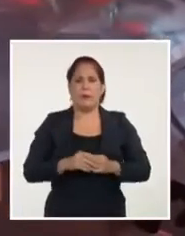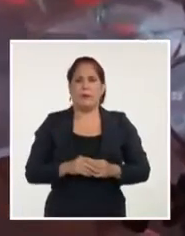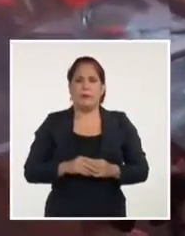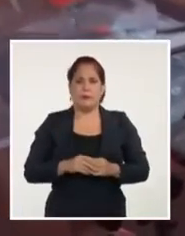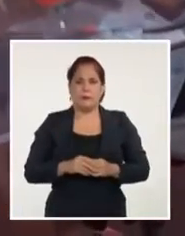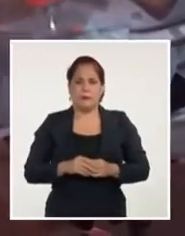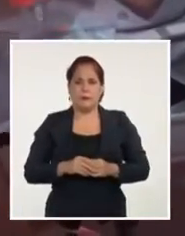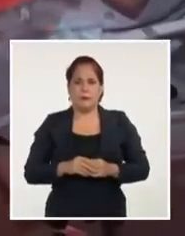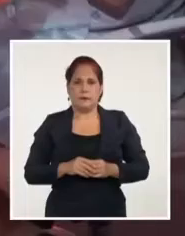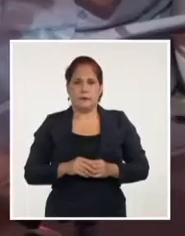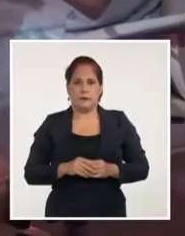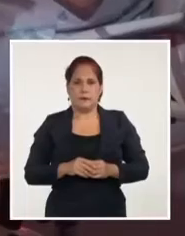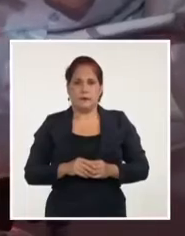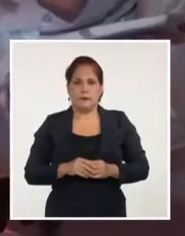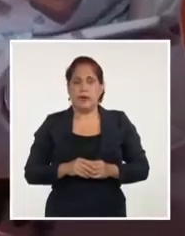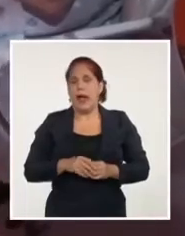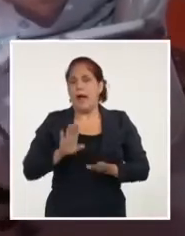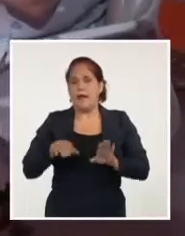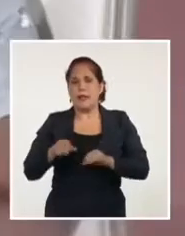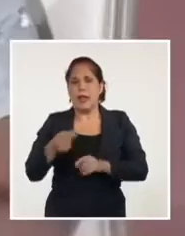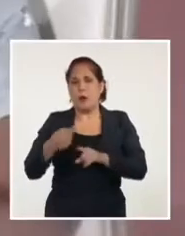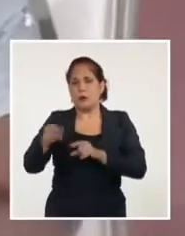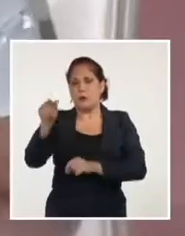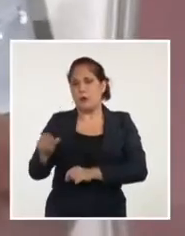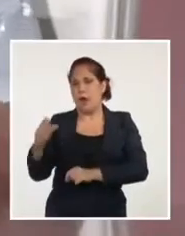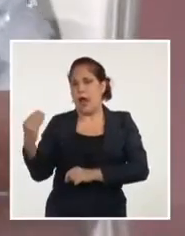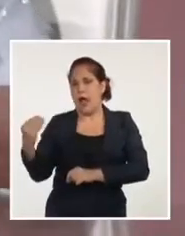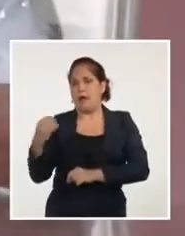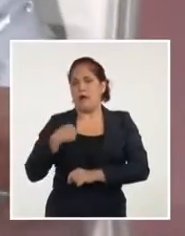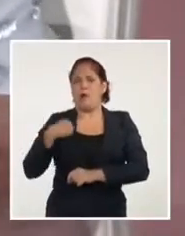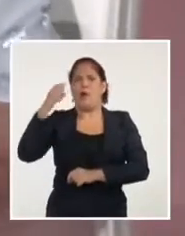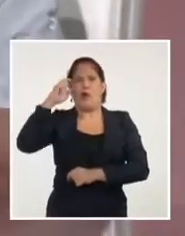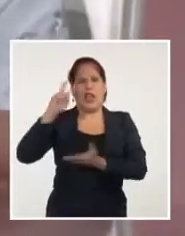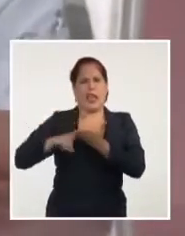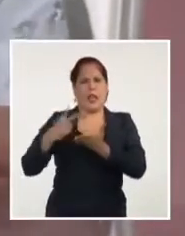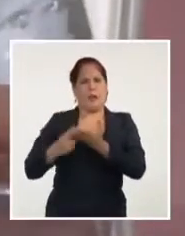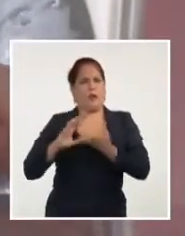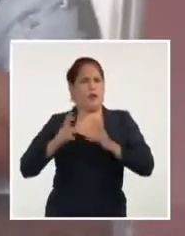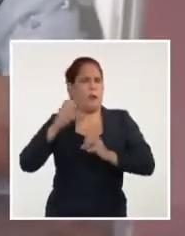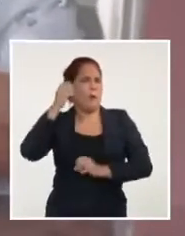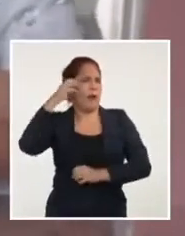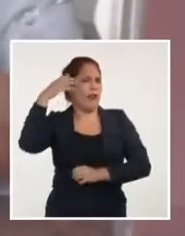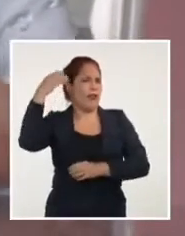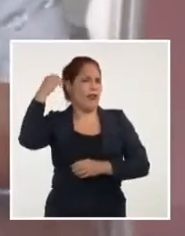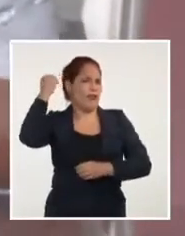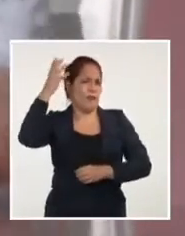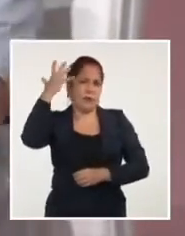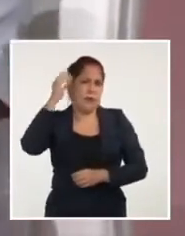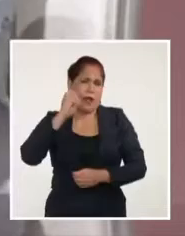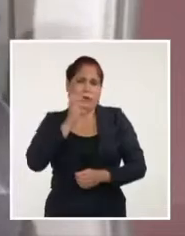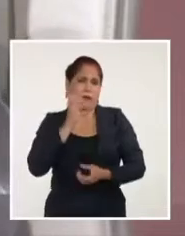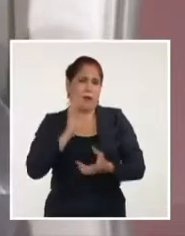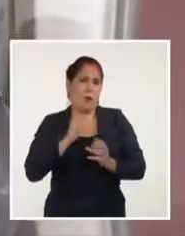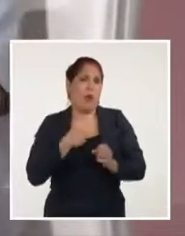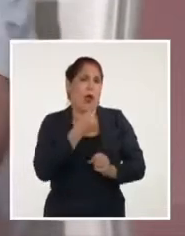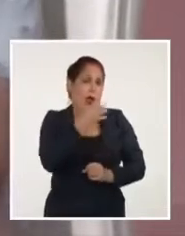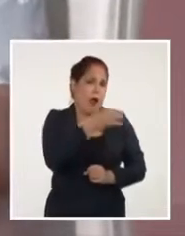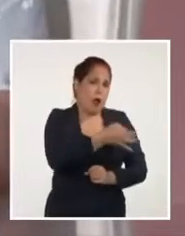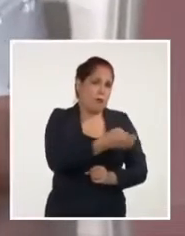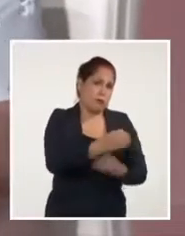a posiciones mucho más interpretativas, a ver la realidad mucho más compleja, pero esto justamente también es utilizado para estos